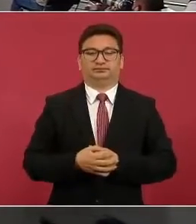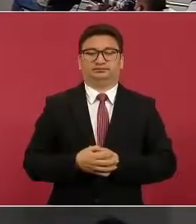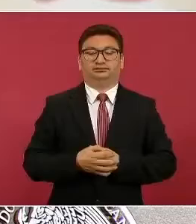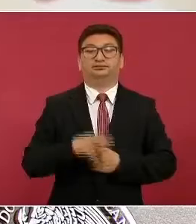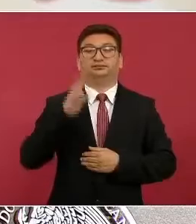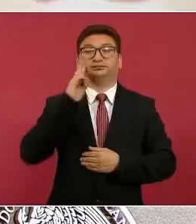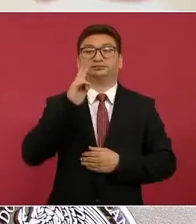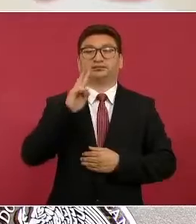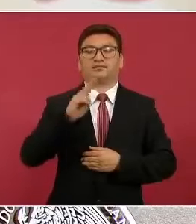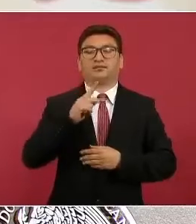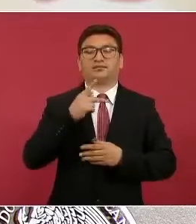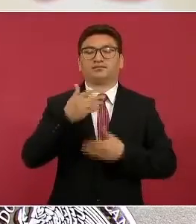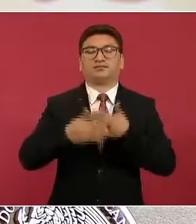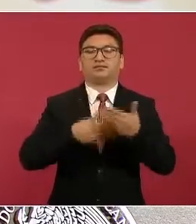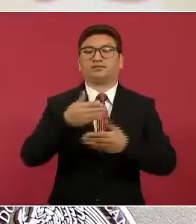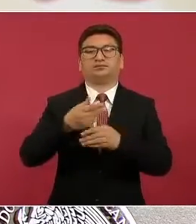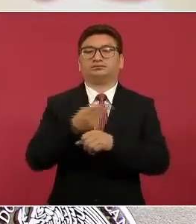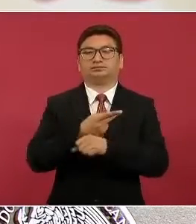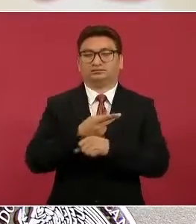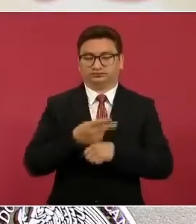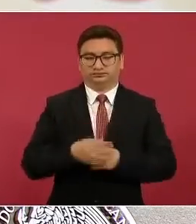vemos los resultados.